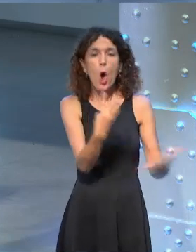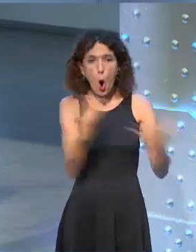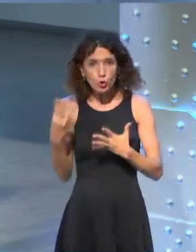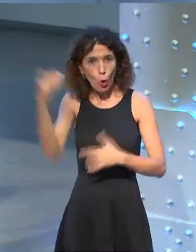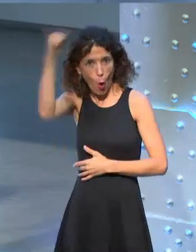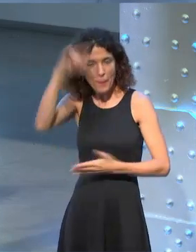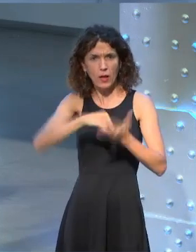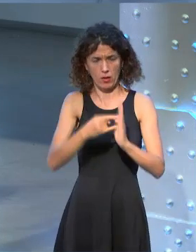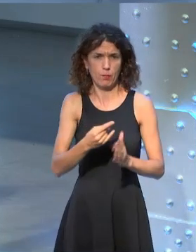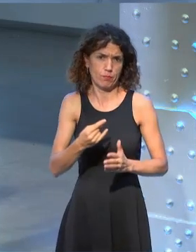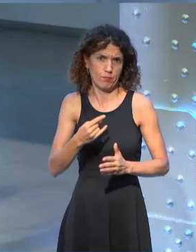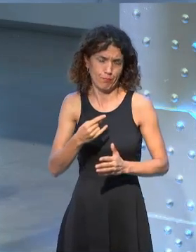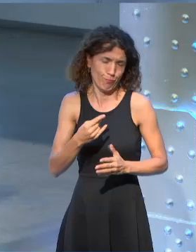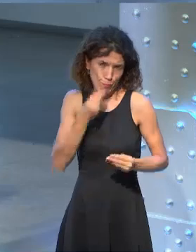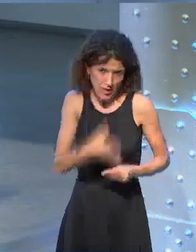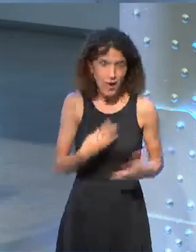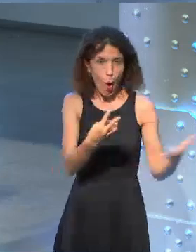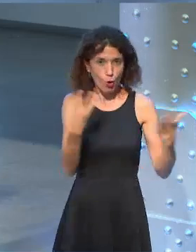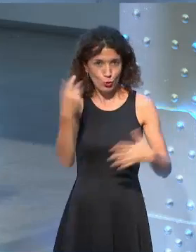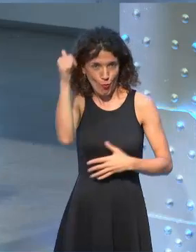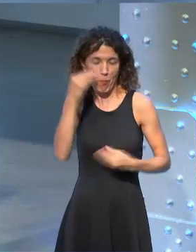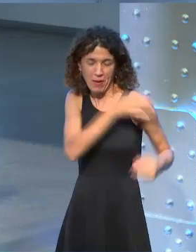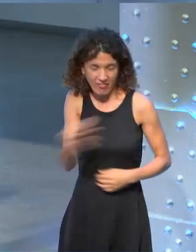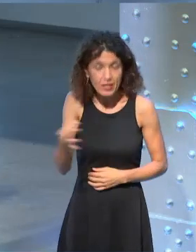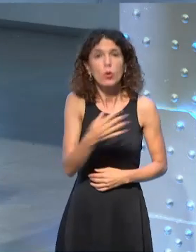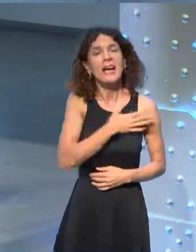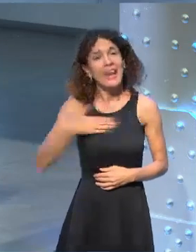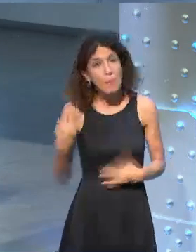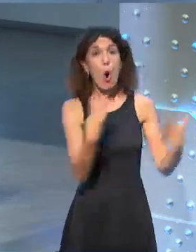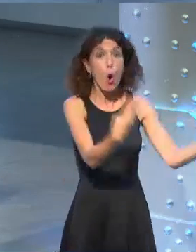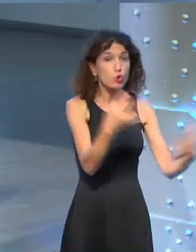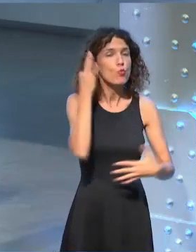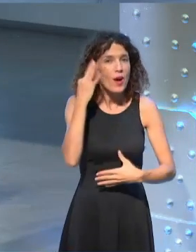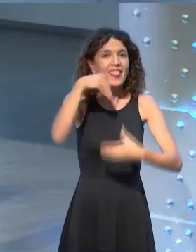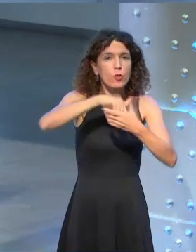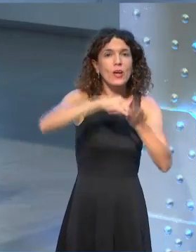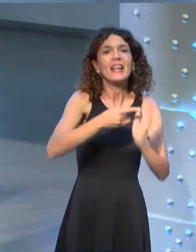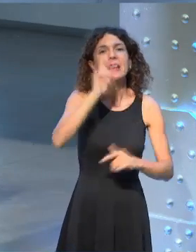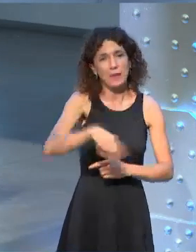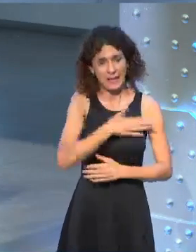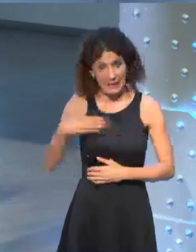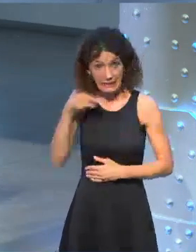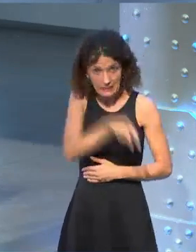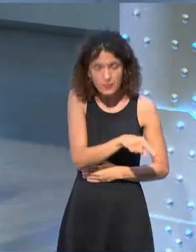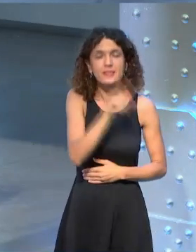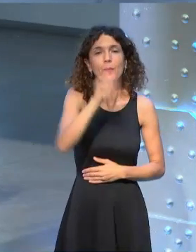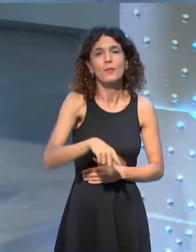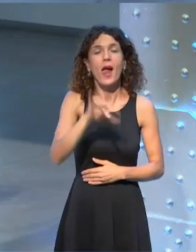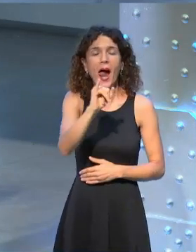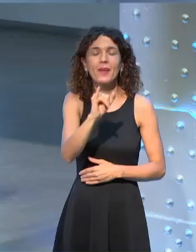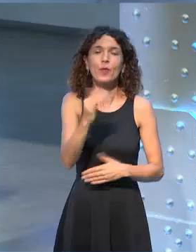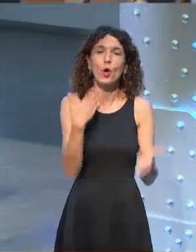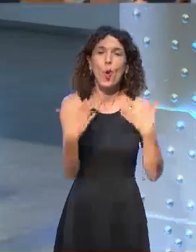nos encanta que haya 8 hombres ingenieros, pero también queremos que haya 8 mujeres ingenieras. Bien, tenemos aquí a